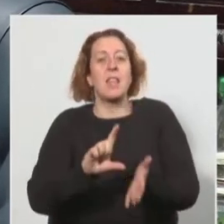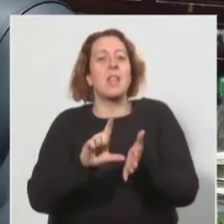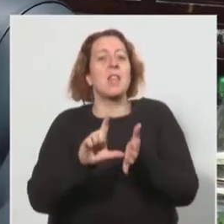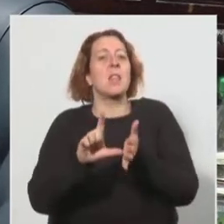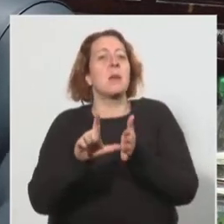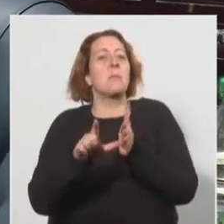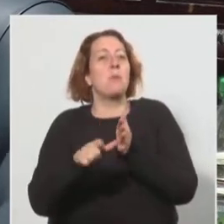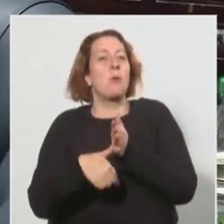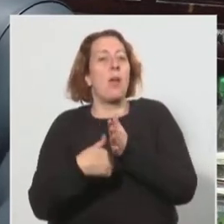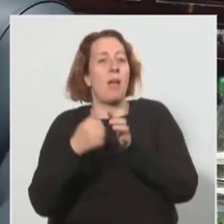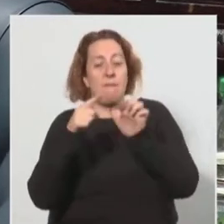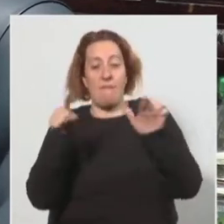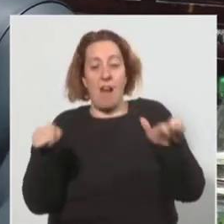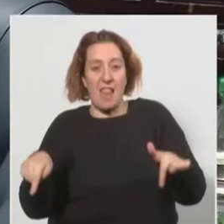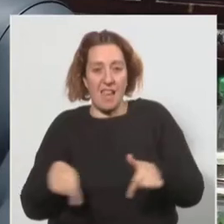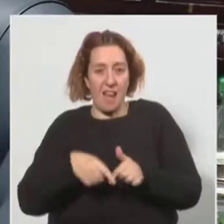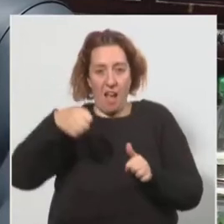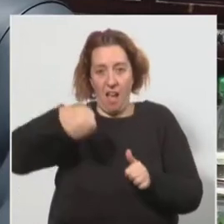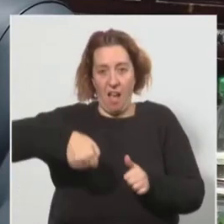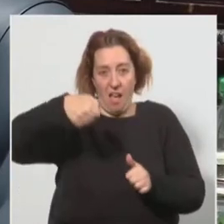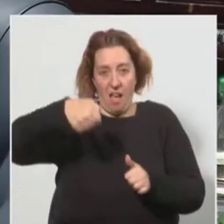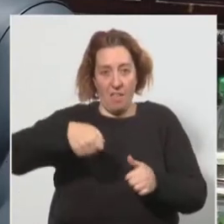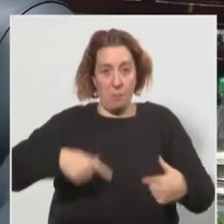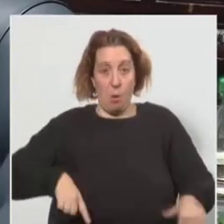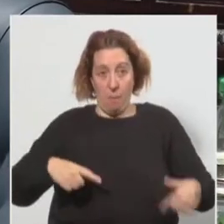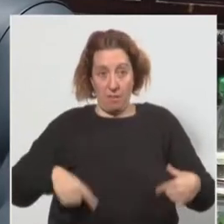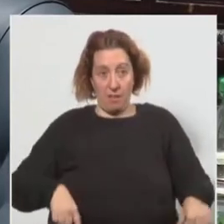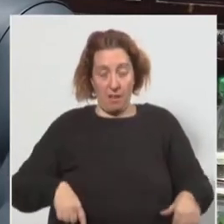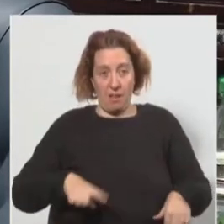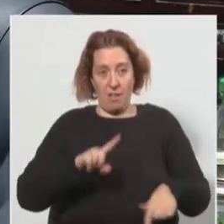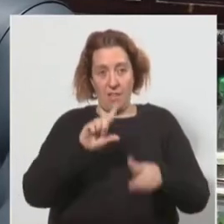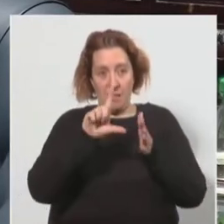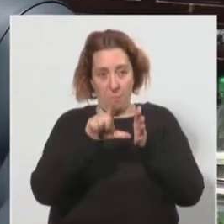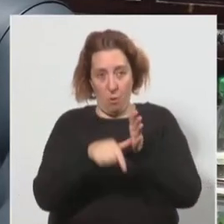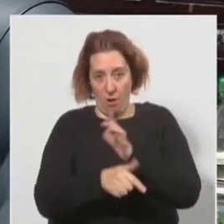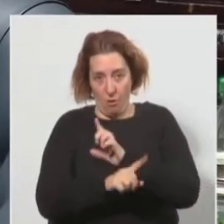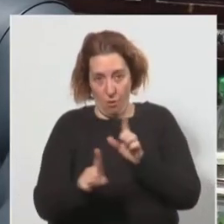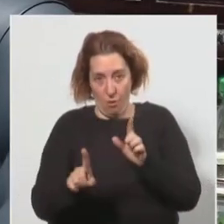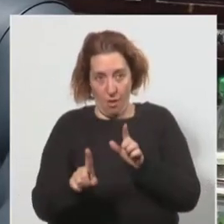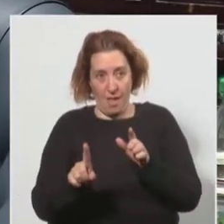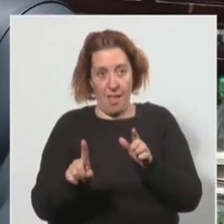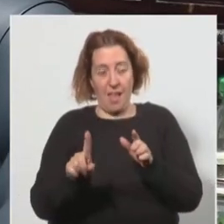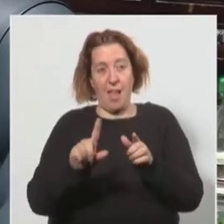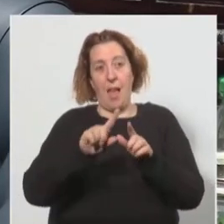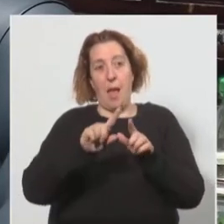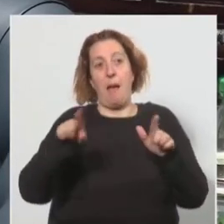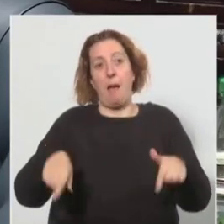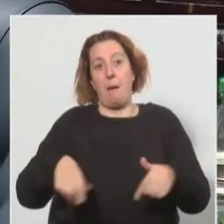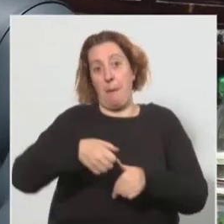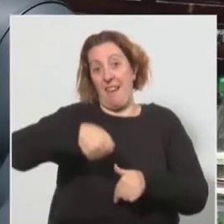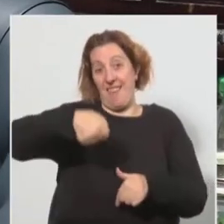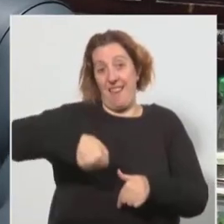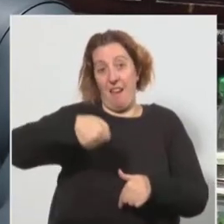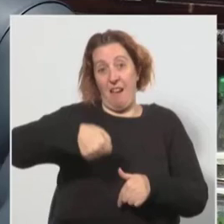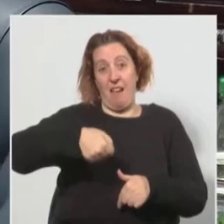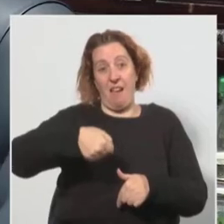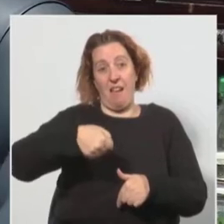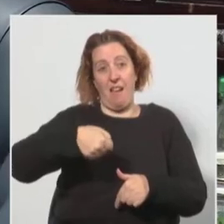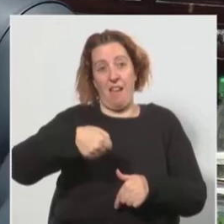la siguiente valija diplomática, o mejor dicho, no es la demora, es la valija que estaría